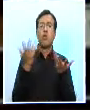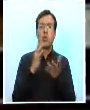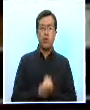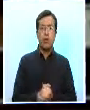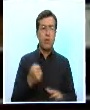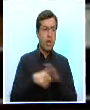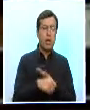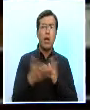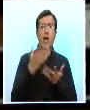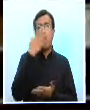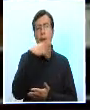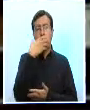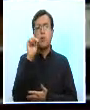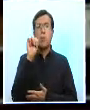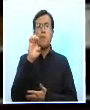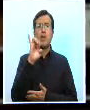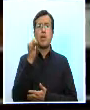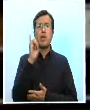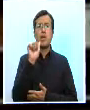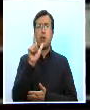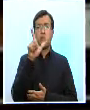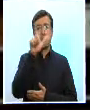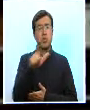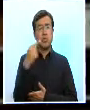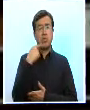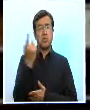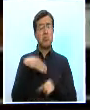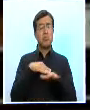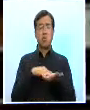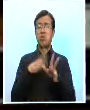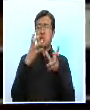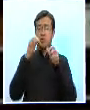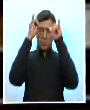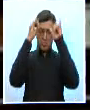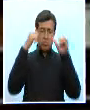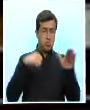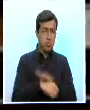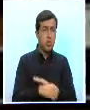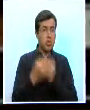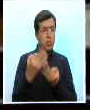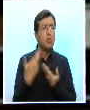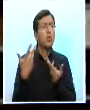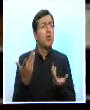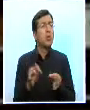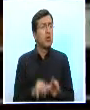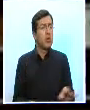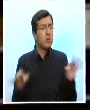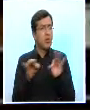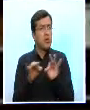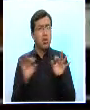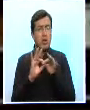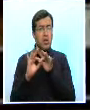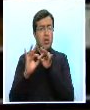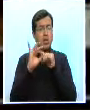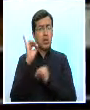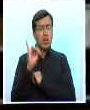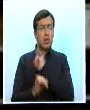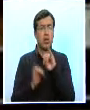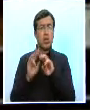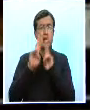en donde los aficionados a la tauromaquia decidieron respaldar las corridas frente a ello Cuál es la importancia de la red internacional